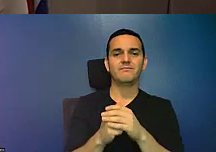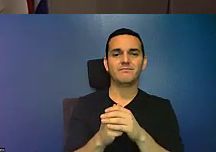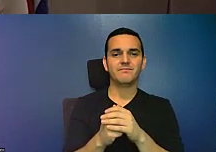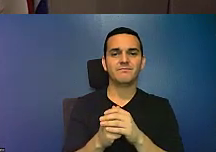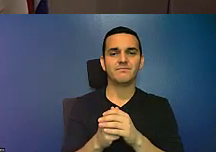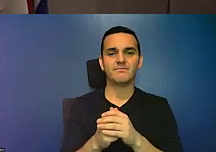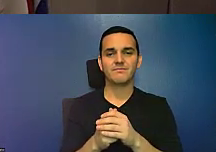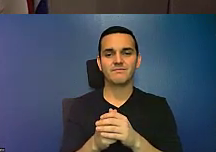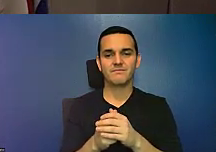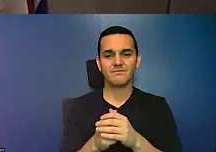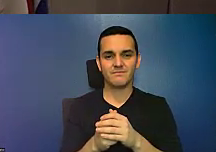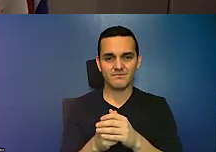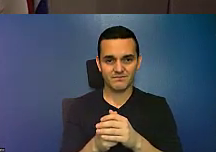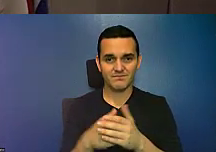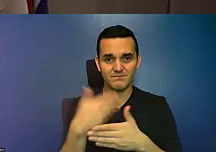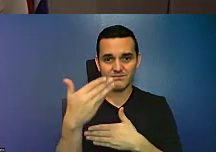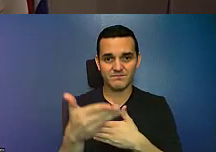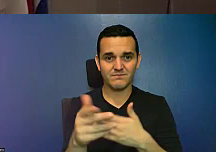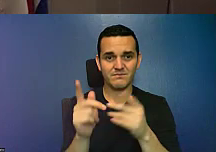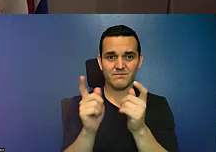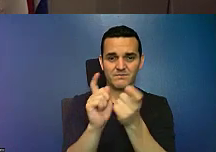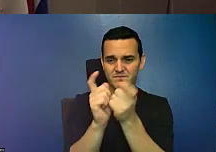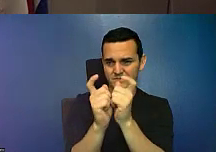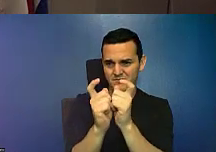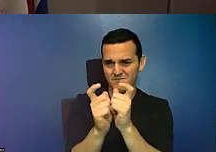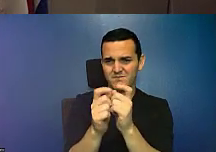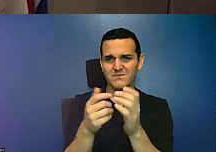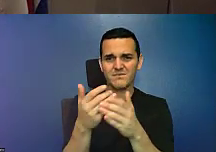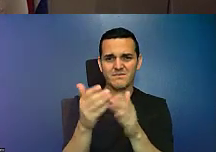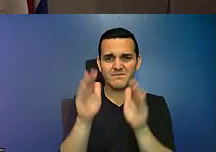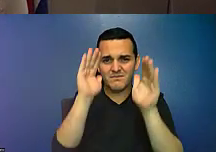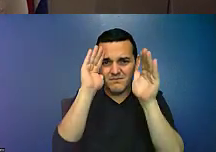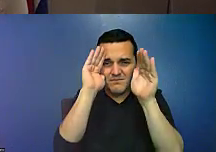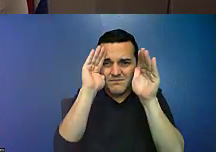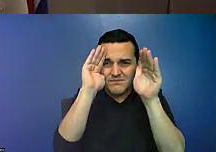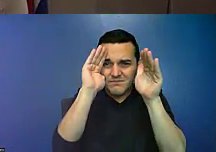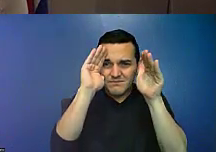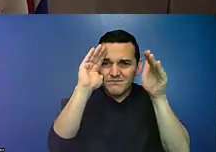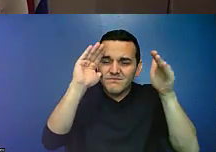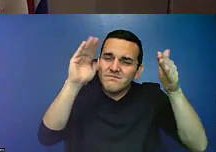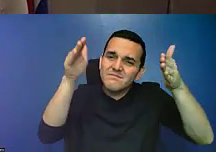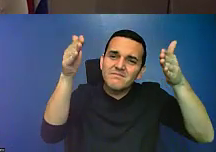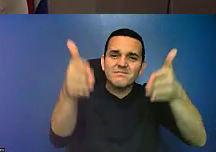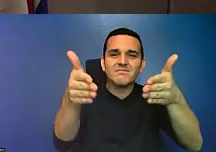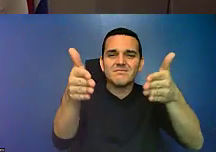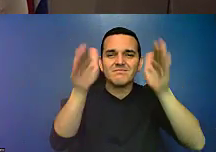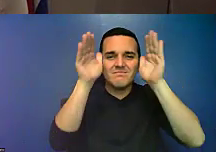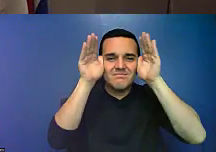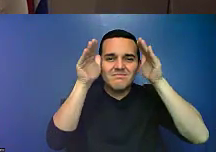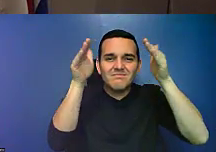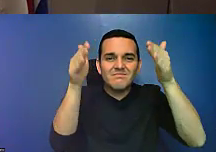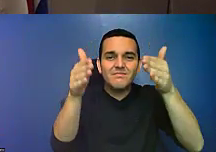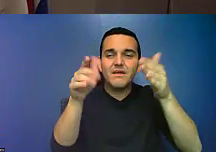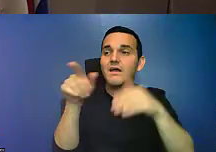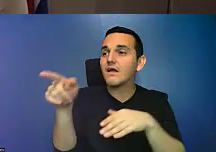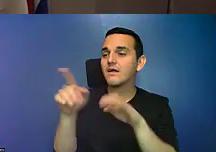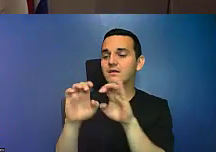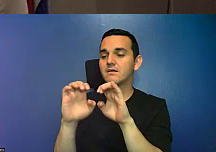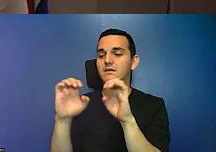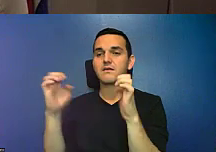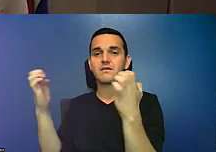la concentración y ahí es aquí donde el equipo interdisciplinario